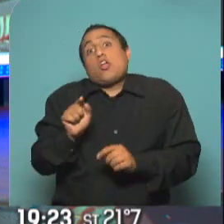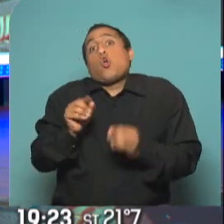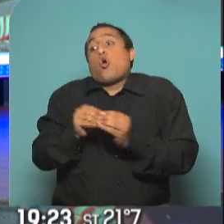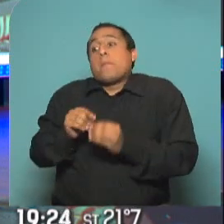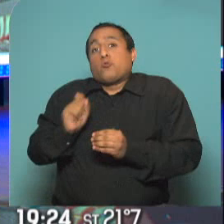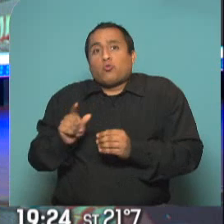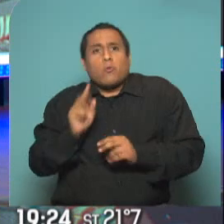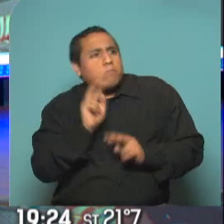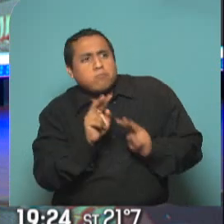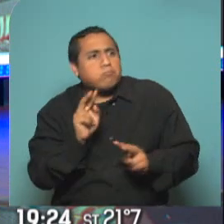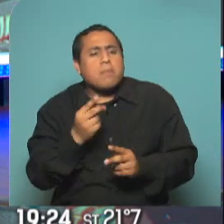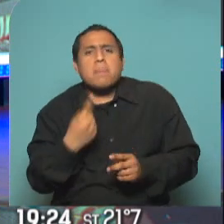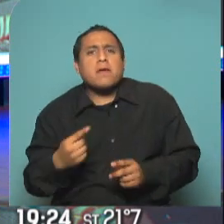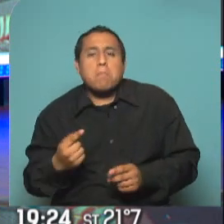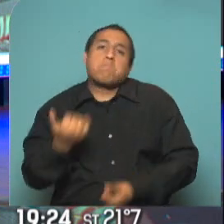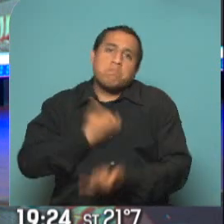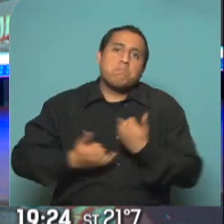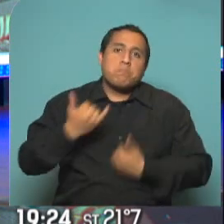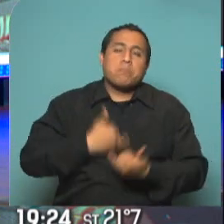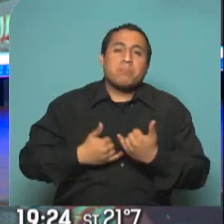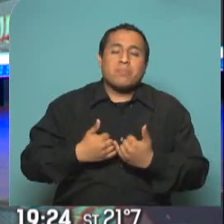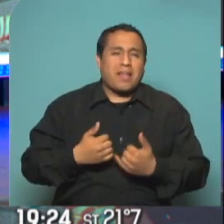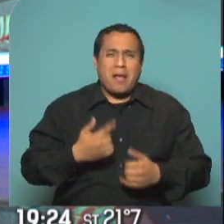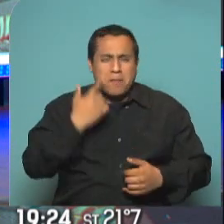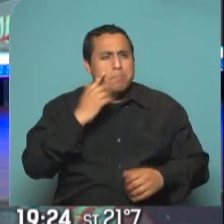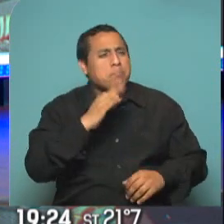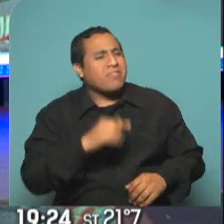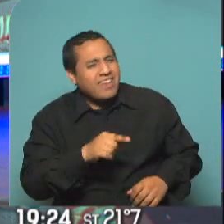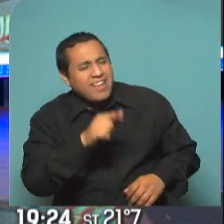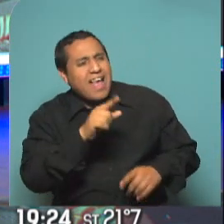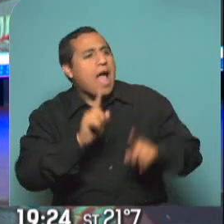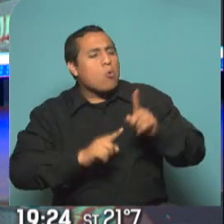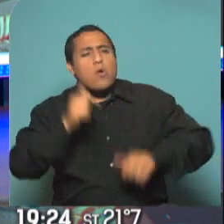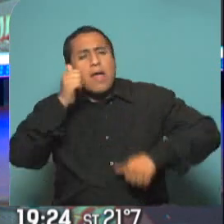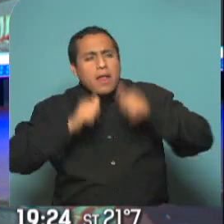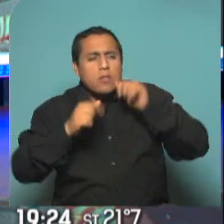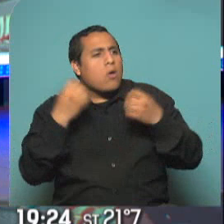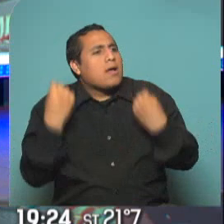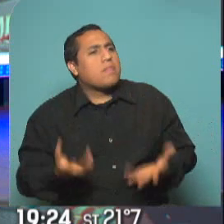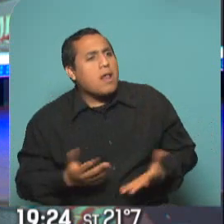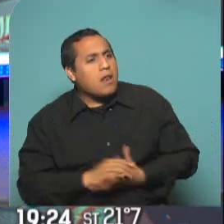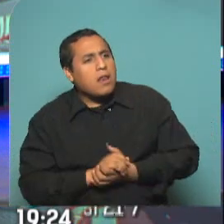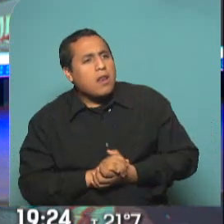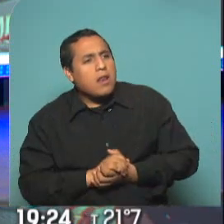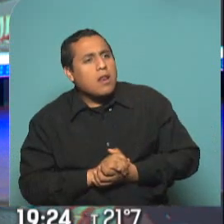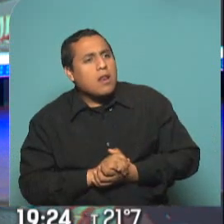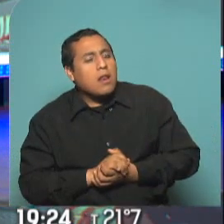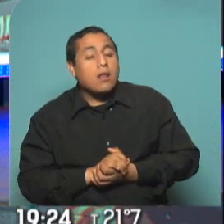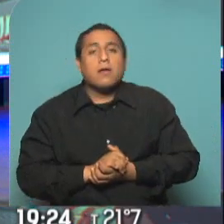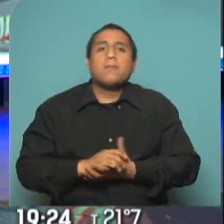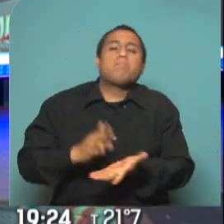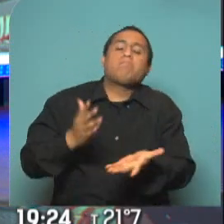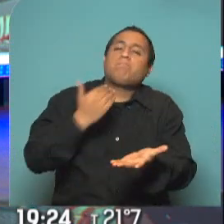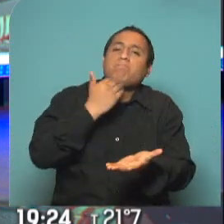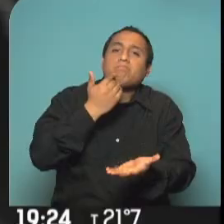una vez ocurrido este incidente. ¿Cuál es, Eduardo, el estado de salud de los heridos en este momento? Bueno, no se sabe a